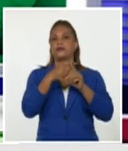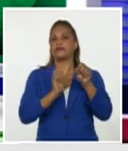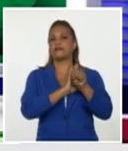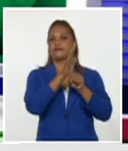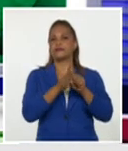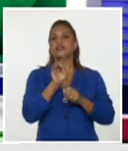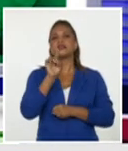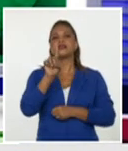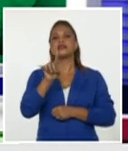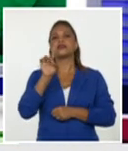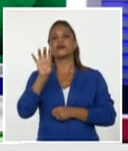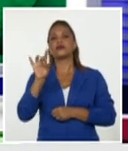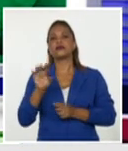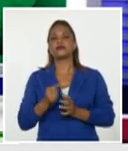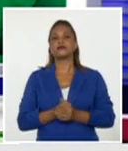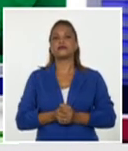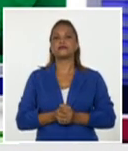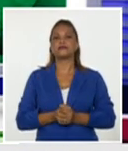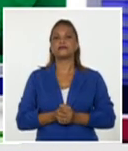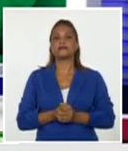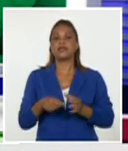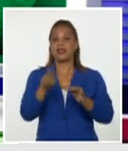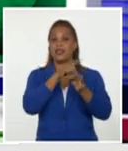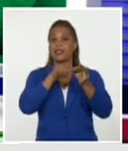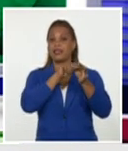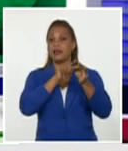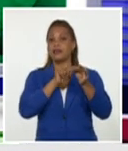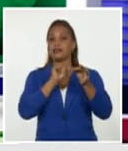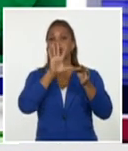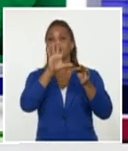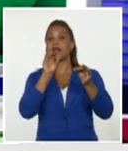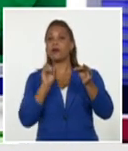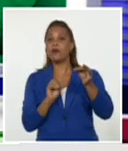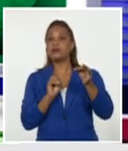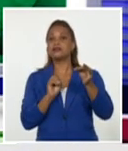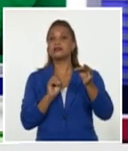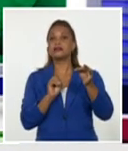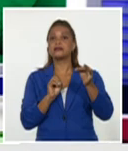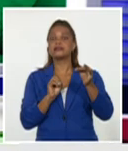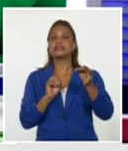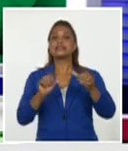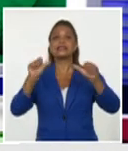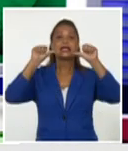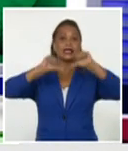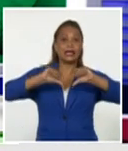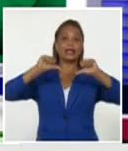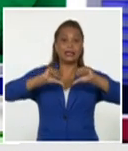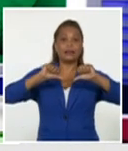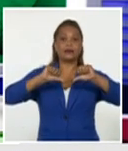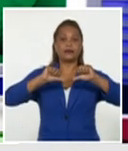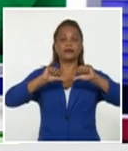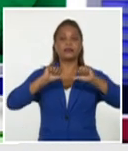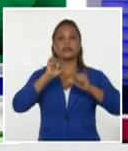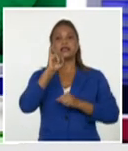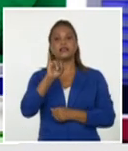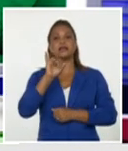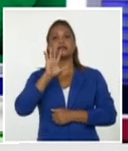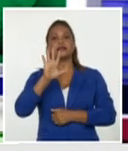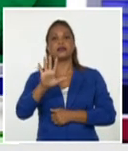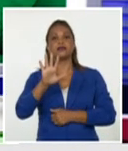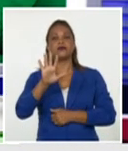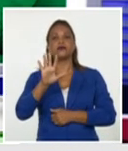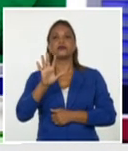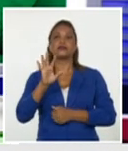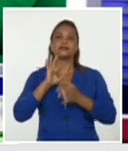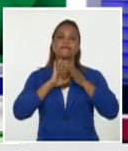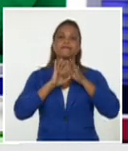115. De esos 115, 50 en estado crítico y 65 en estado